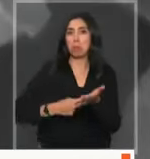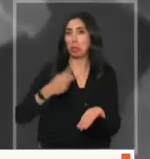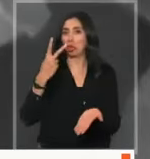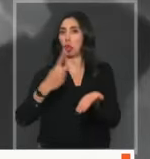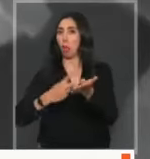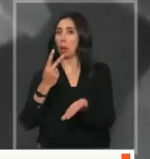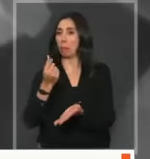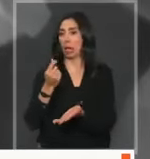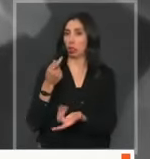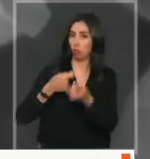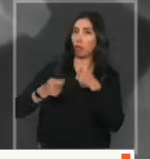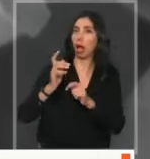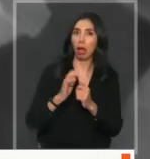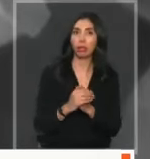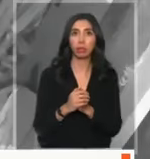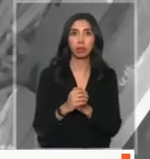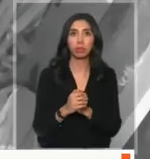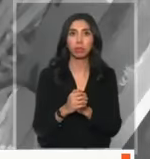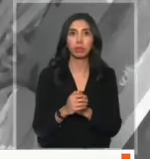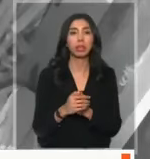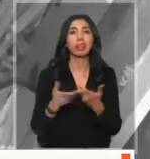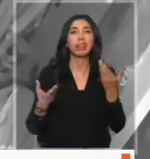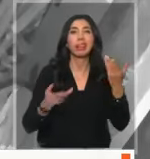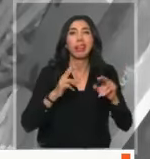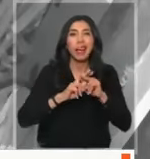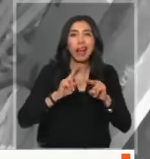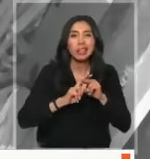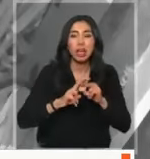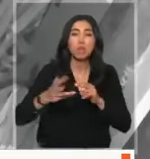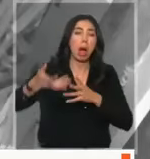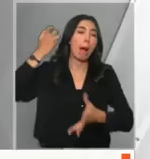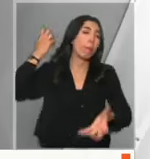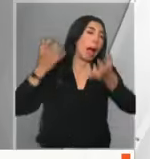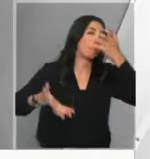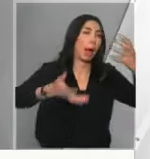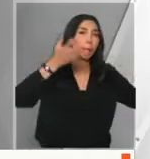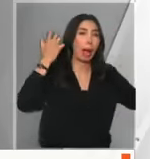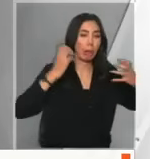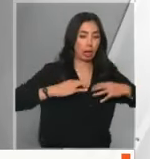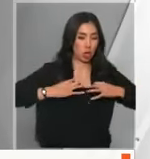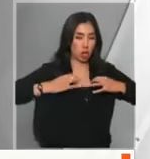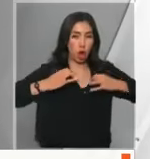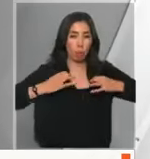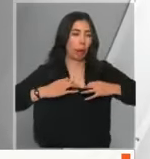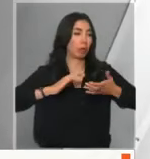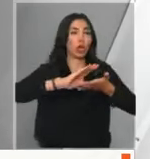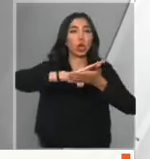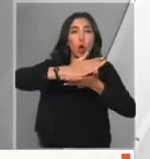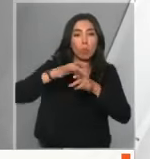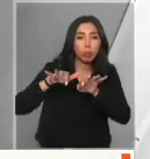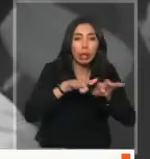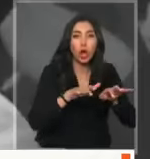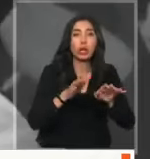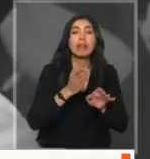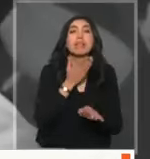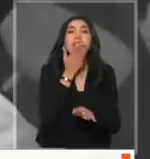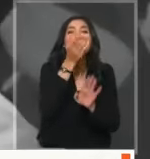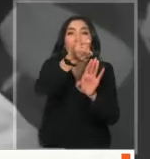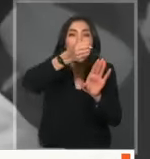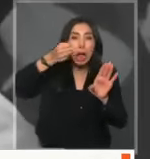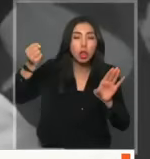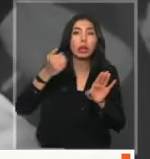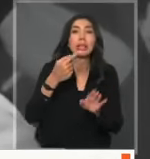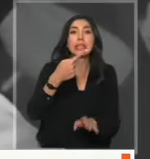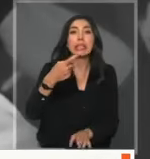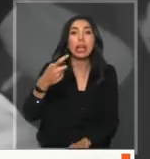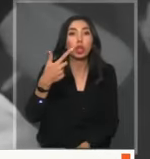Lo siguiente fue prácticamente vaciar esta empresa de textiles. Se llevaron la materia prima, computadores, un refrigerador, 170